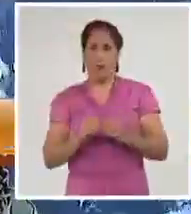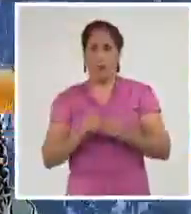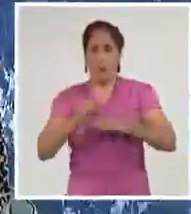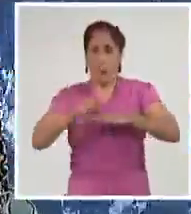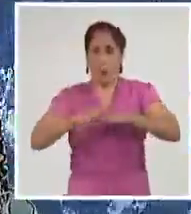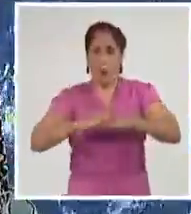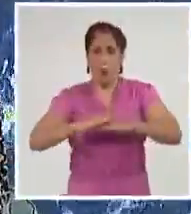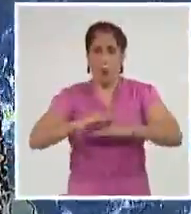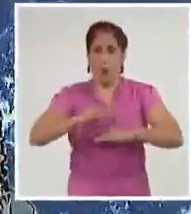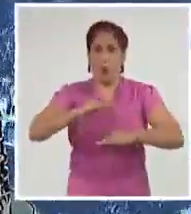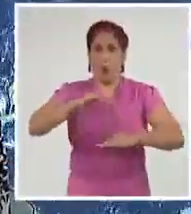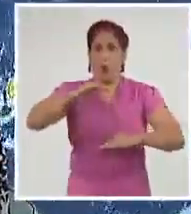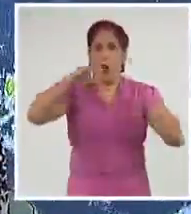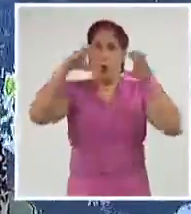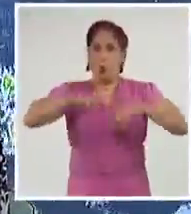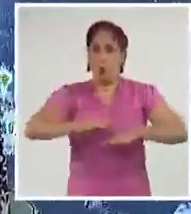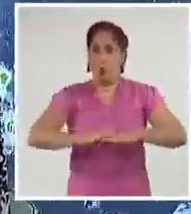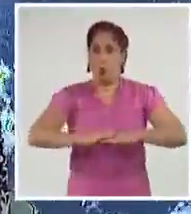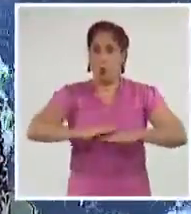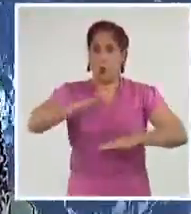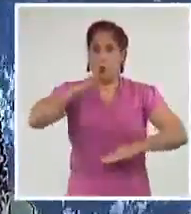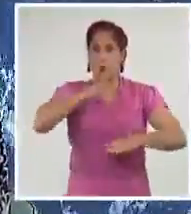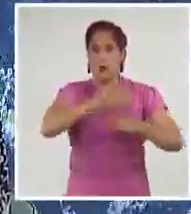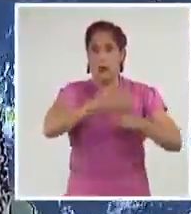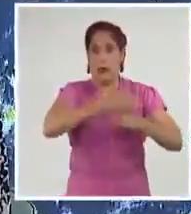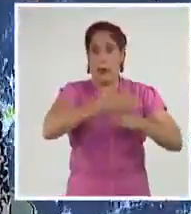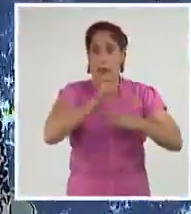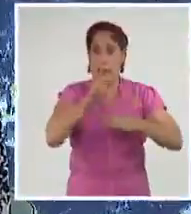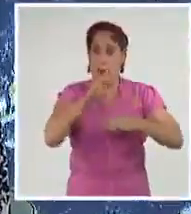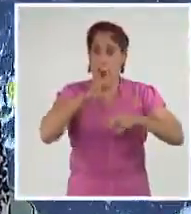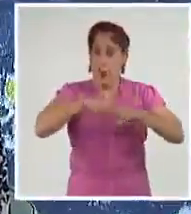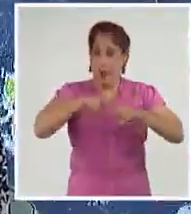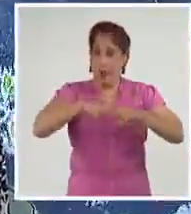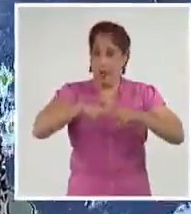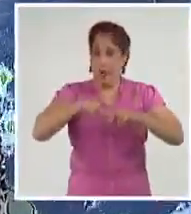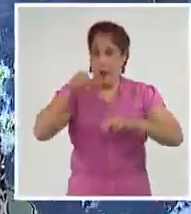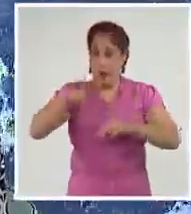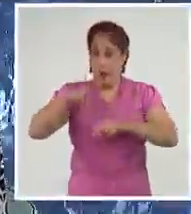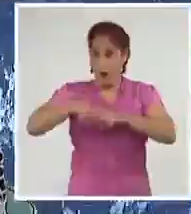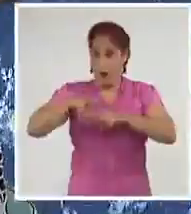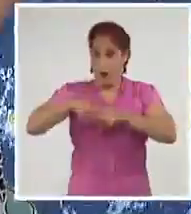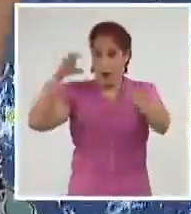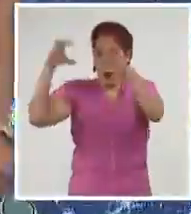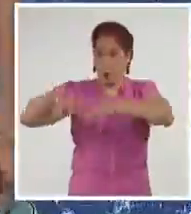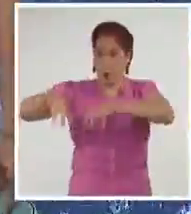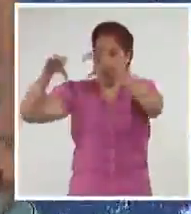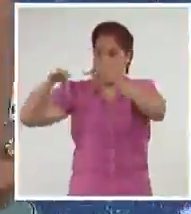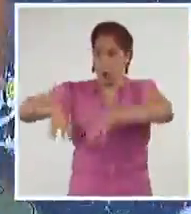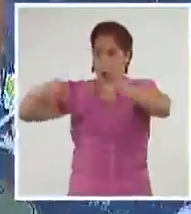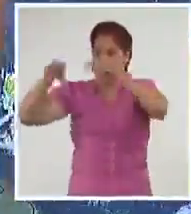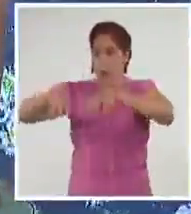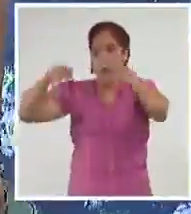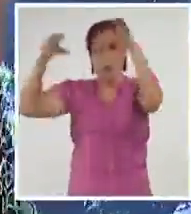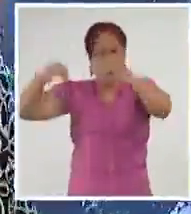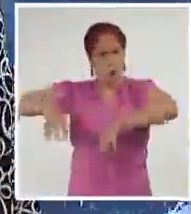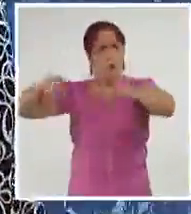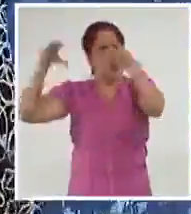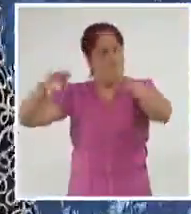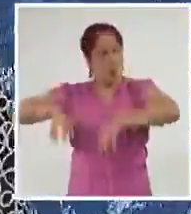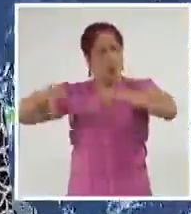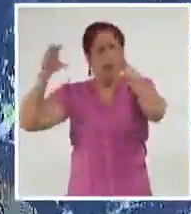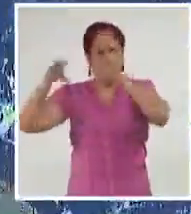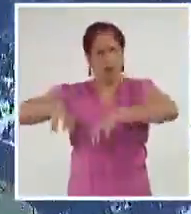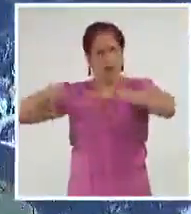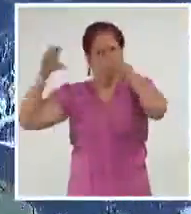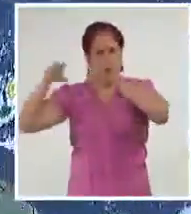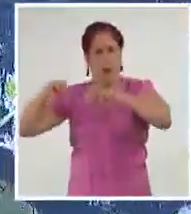según la red de estaciones meteorológicas, en Santiago de Las Vegas, en La Habana, con 60 milímetros de precipitaciones. Lluvias que continúan estando asociadas con la